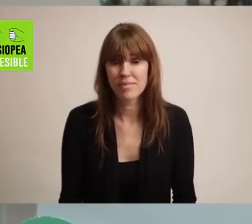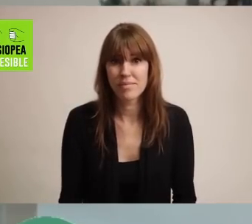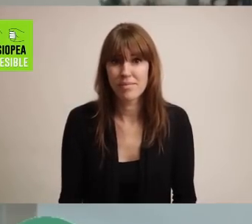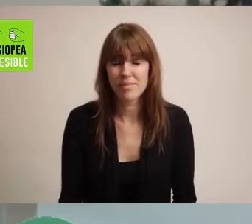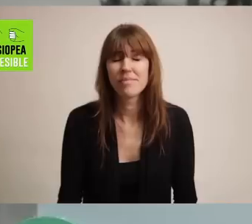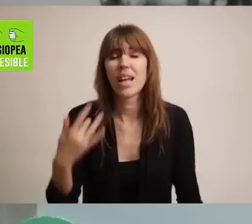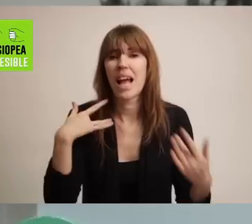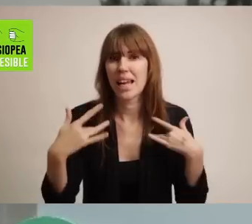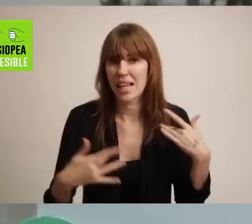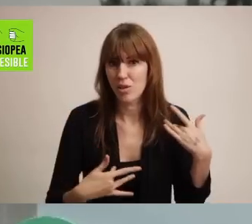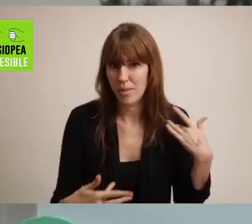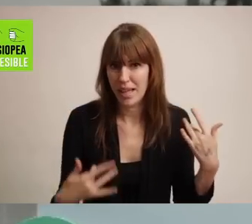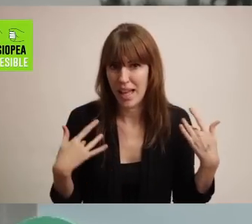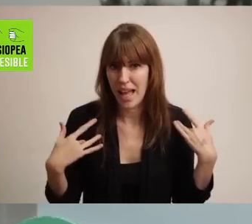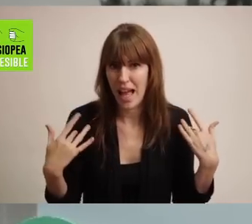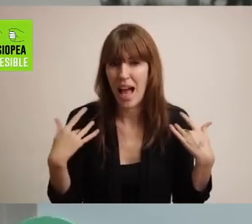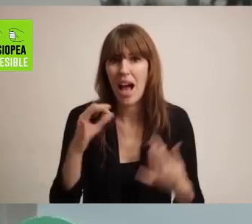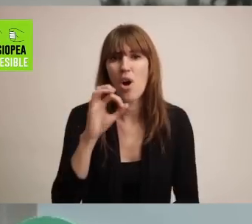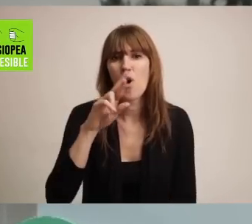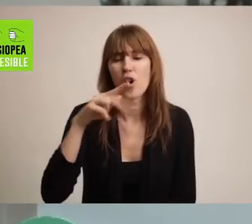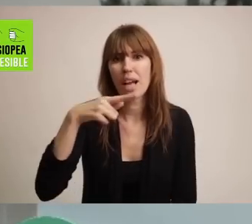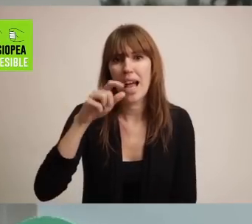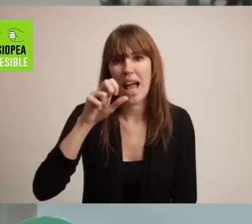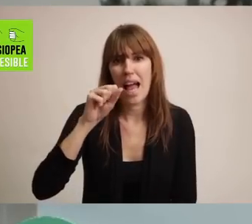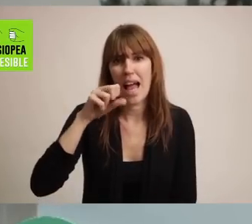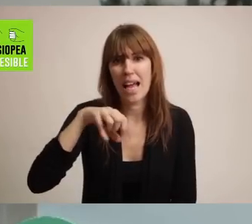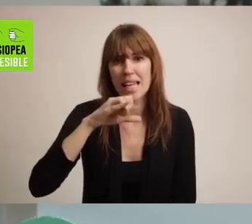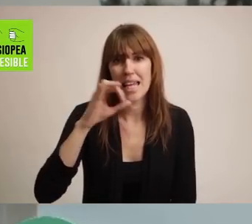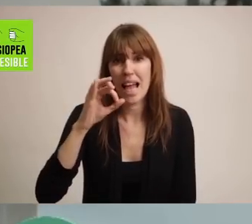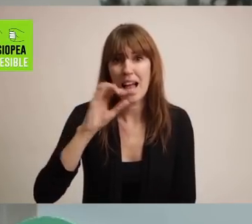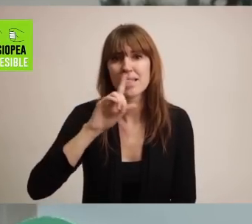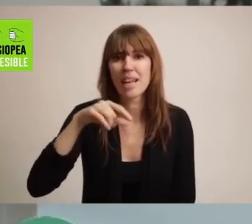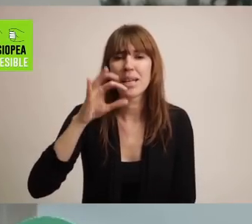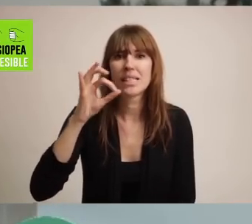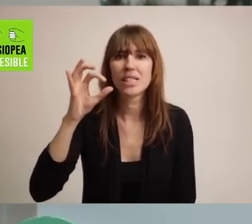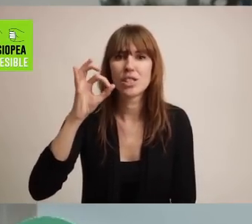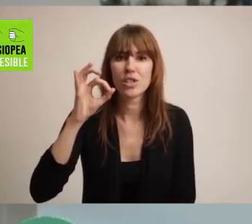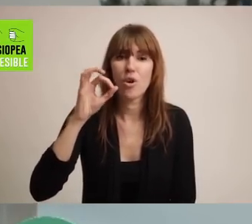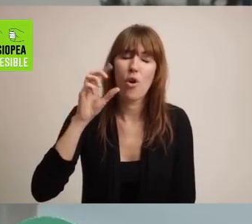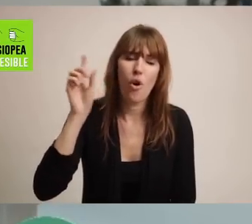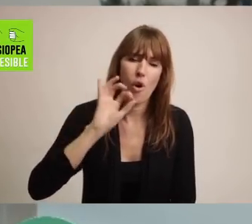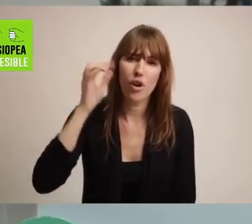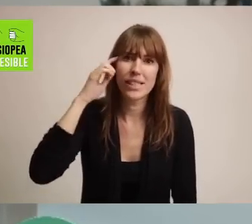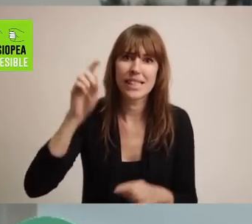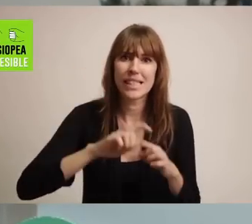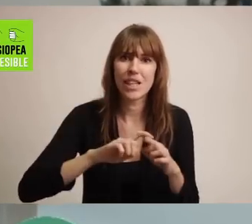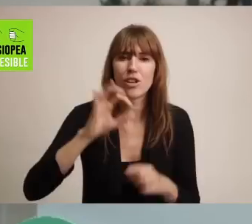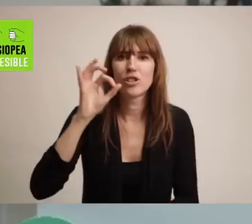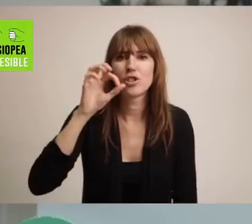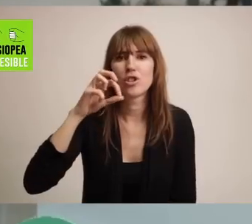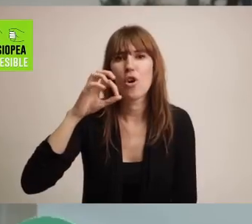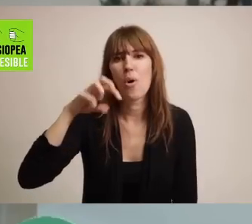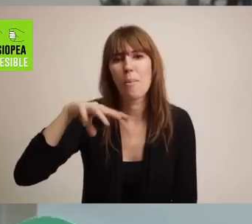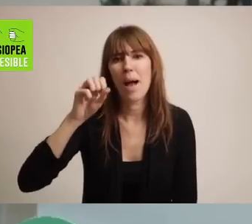Hay que saber de anatomía energética, hay que saber de anatomía orgánica y hay que saber lo que se llama psicosomática, que es